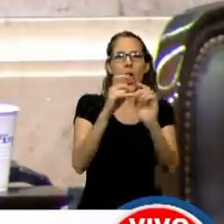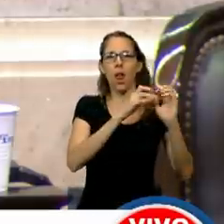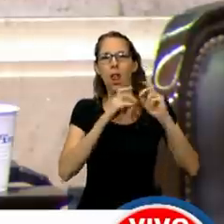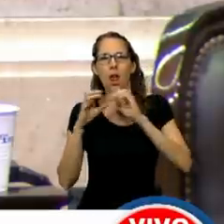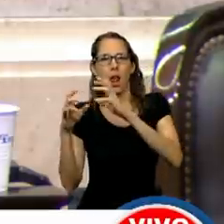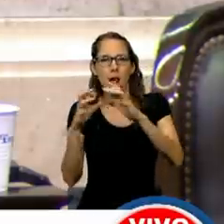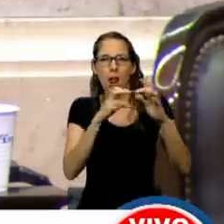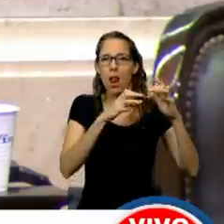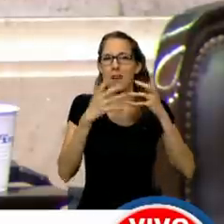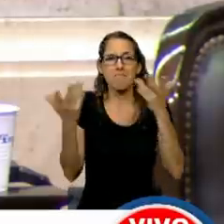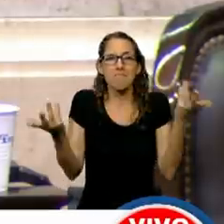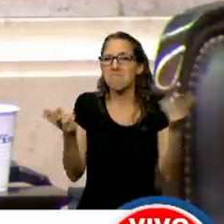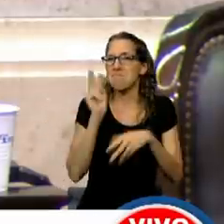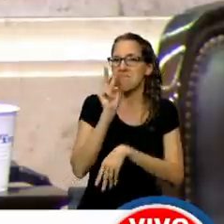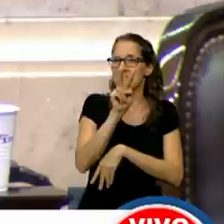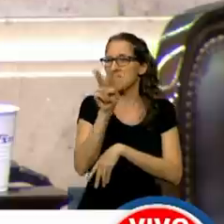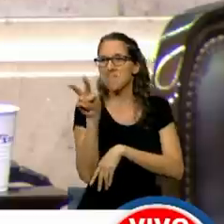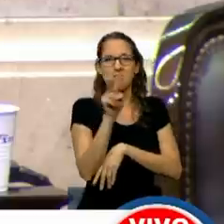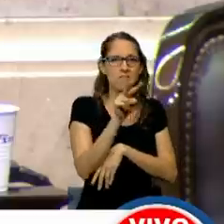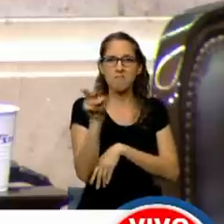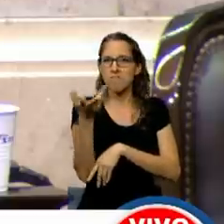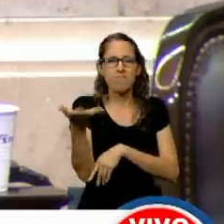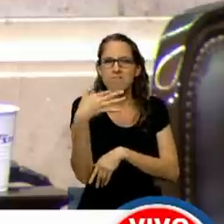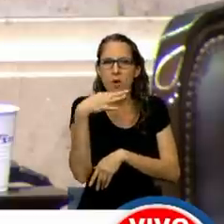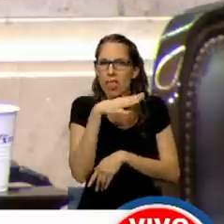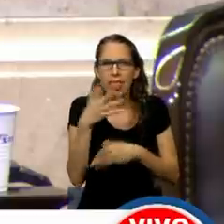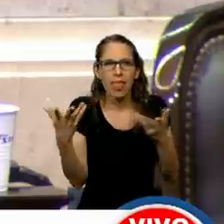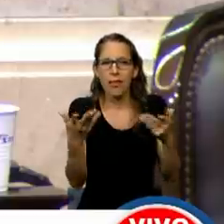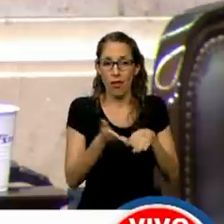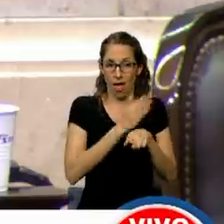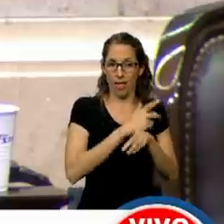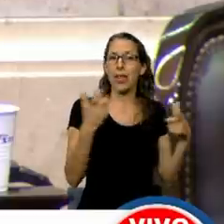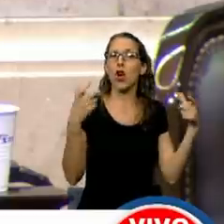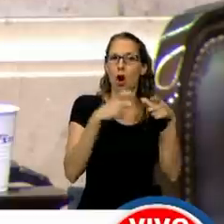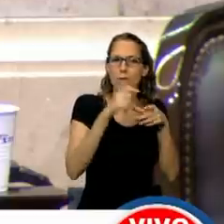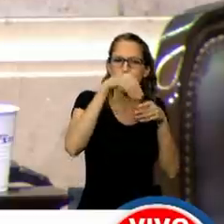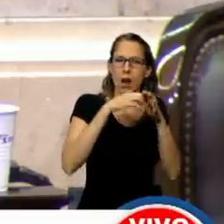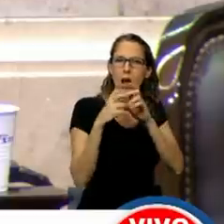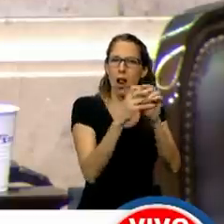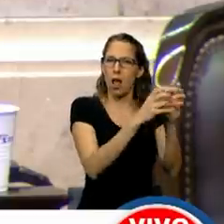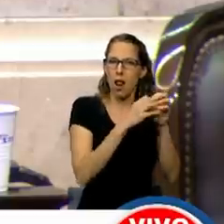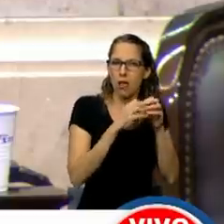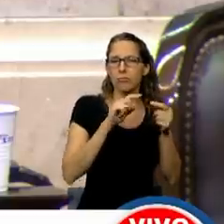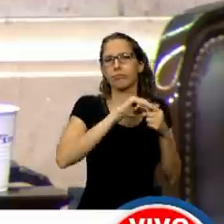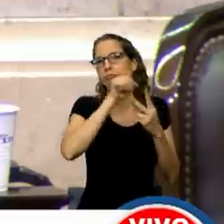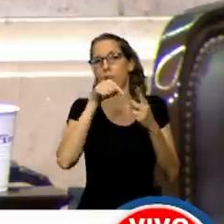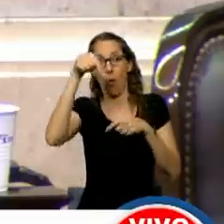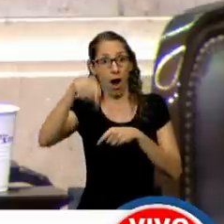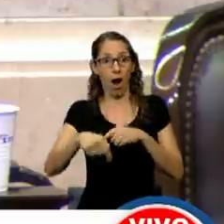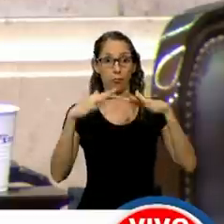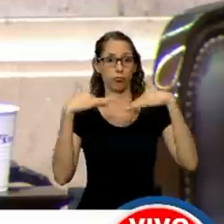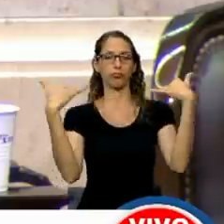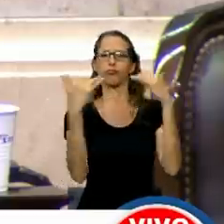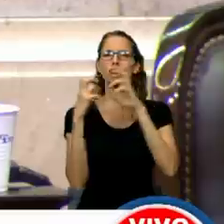no comprendo tanto en la reunión de comisión como en esta en este debate